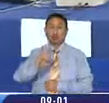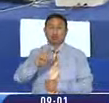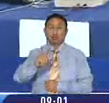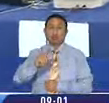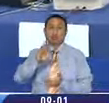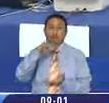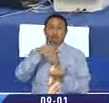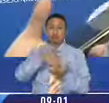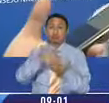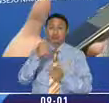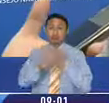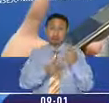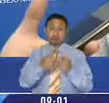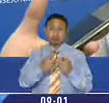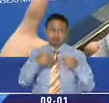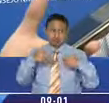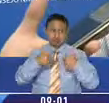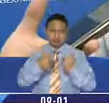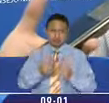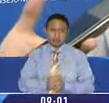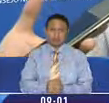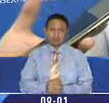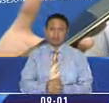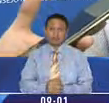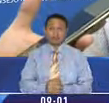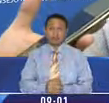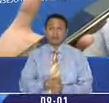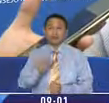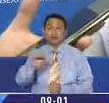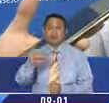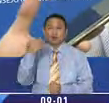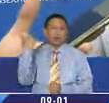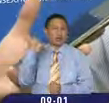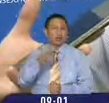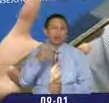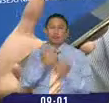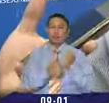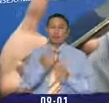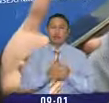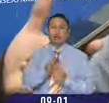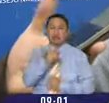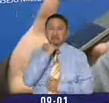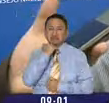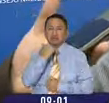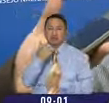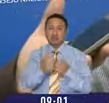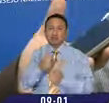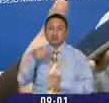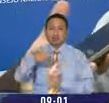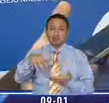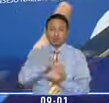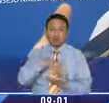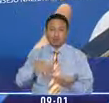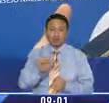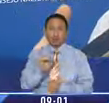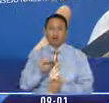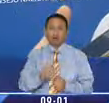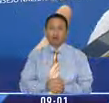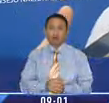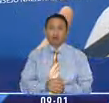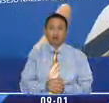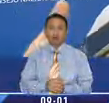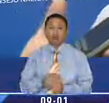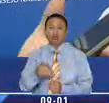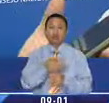de procesamiento de las actas. Y de esa manera, de advertir alguna situación que pueda generar alguna duda o